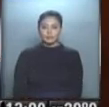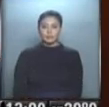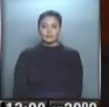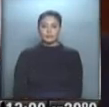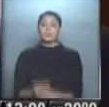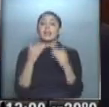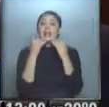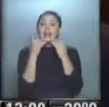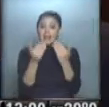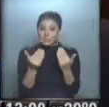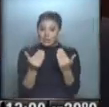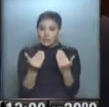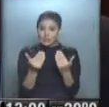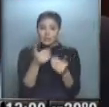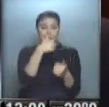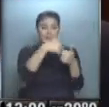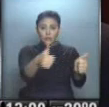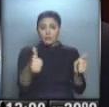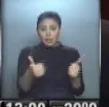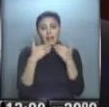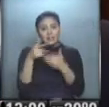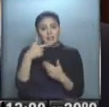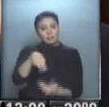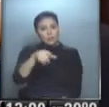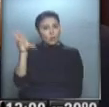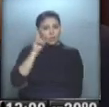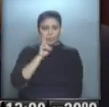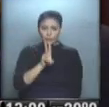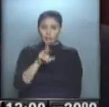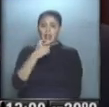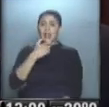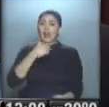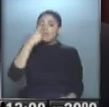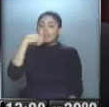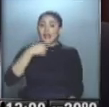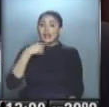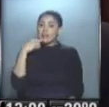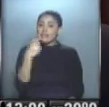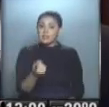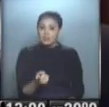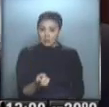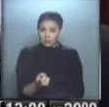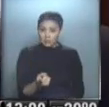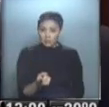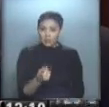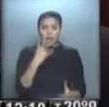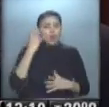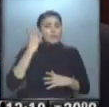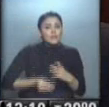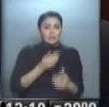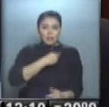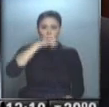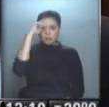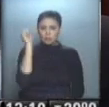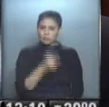Gracias. Señores miembros del tribunal, por habernos oído. Quiero señalar, para finalizar, la conducta errática del